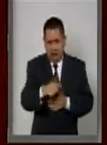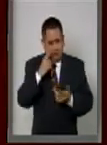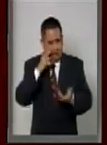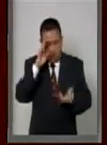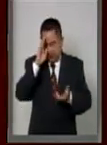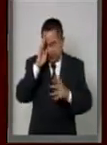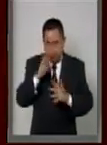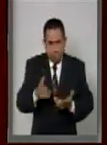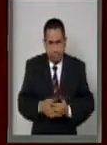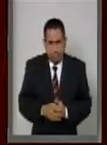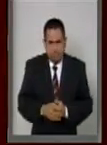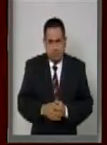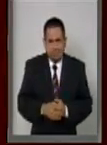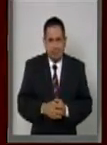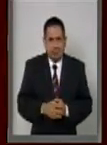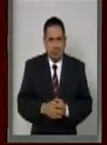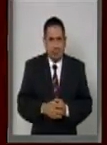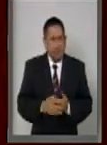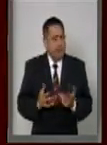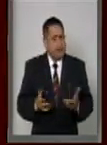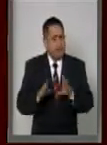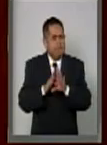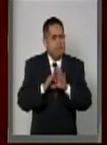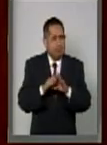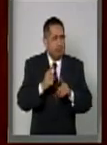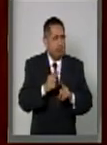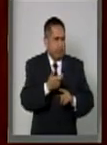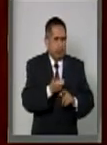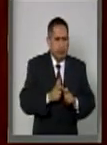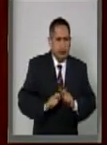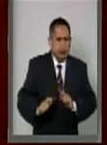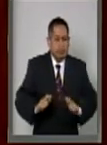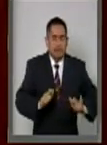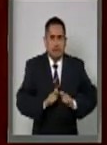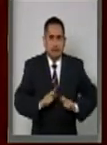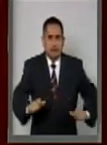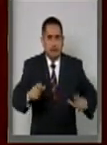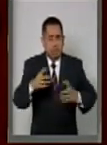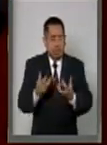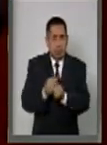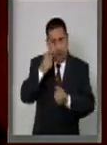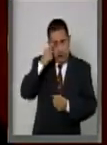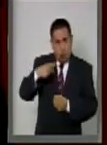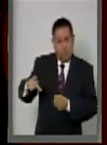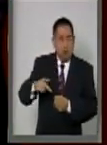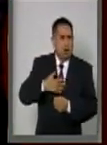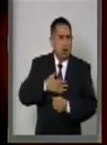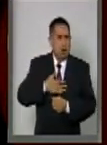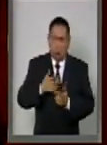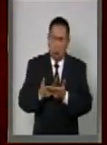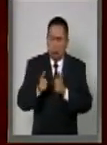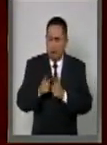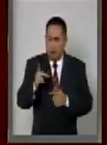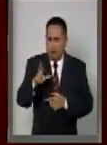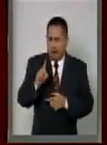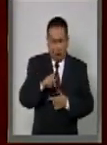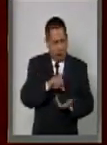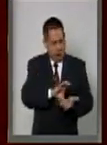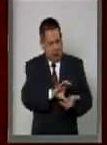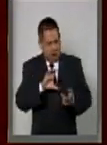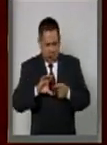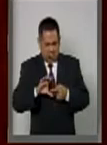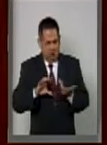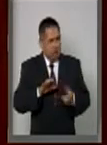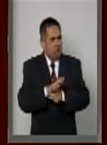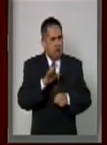bárbaros. Y que serían recursos para el grupo parlamentario del PRD suficientes